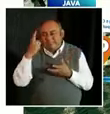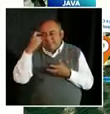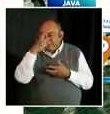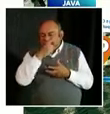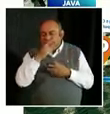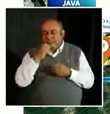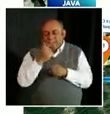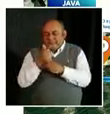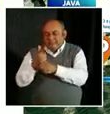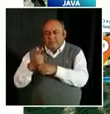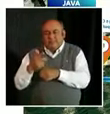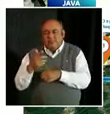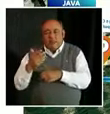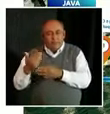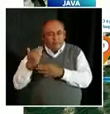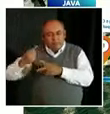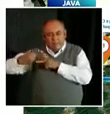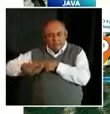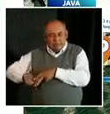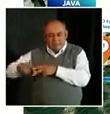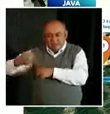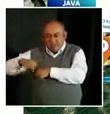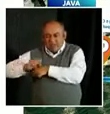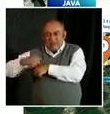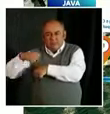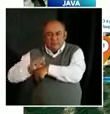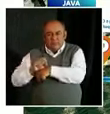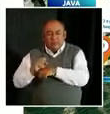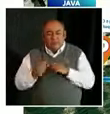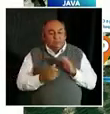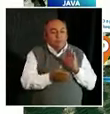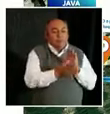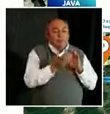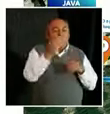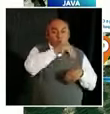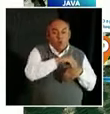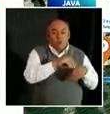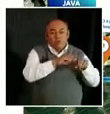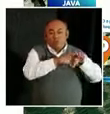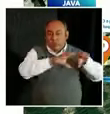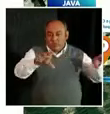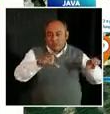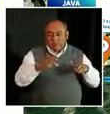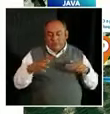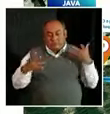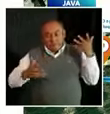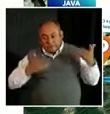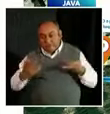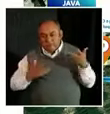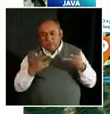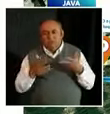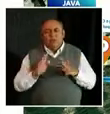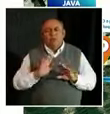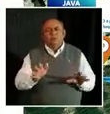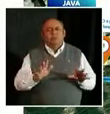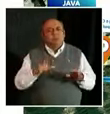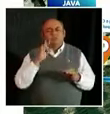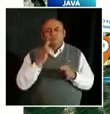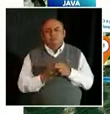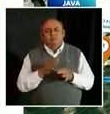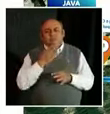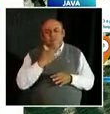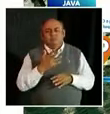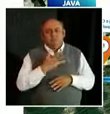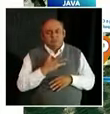importante en las primeras semanas de la producción de tubería. Afortunadamente ya las 3 empresas que son